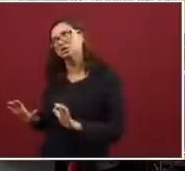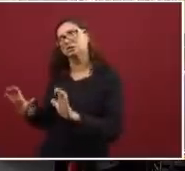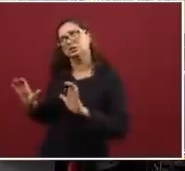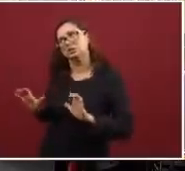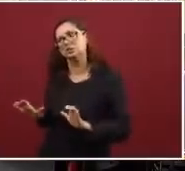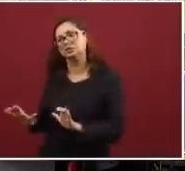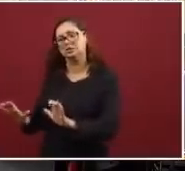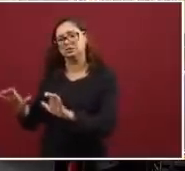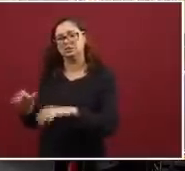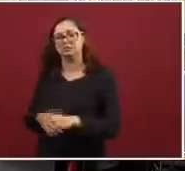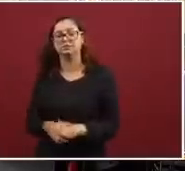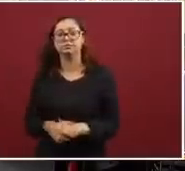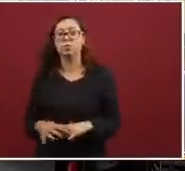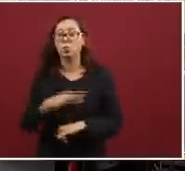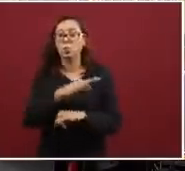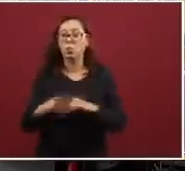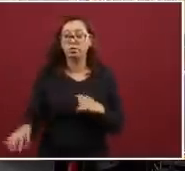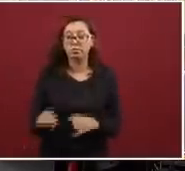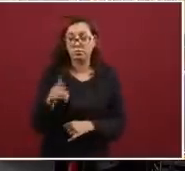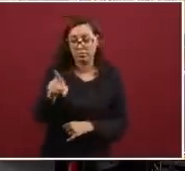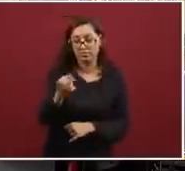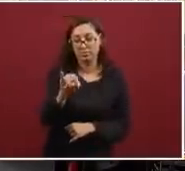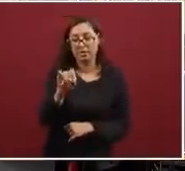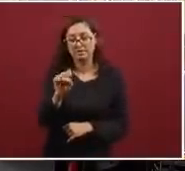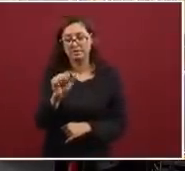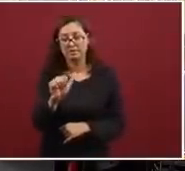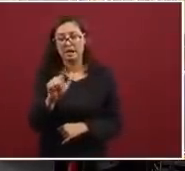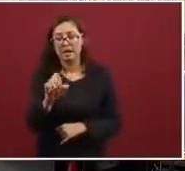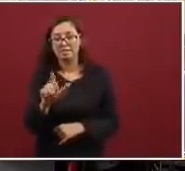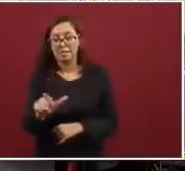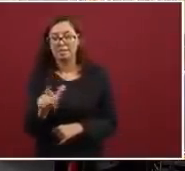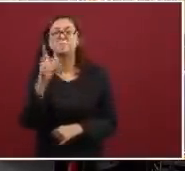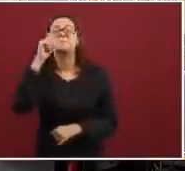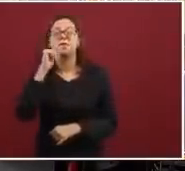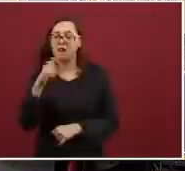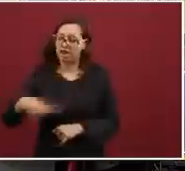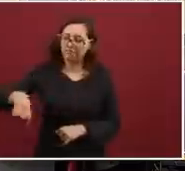Vamos a terminar con Isabel, Mañana seguimos así.